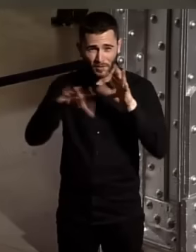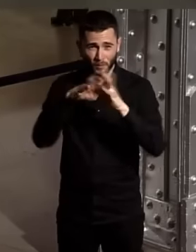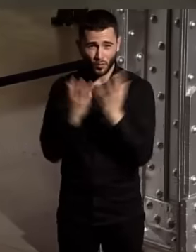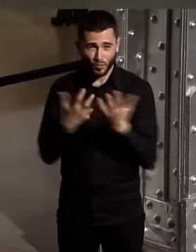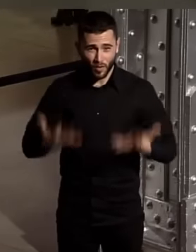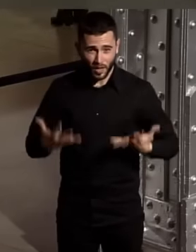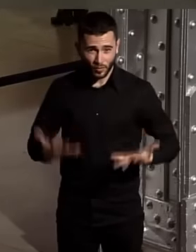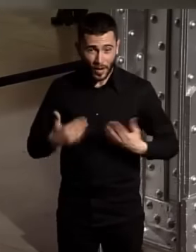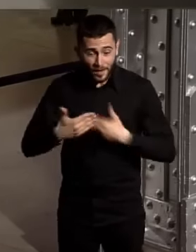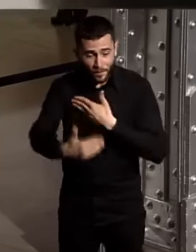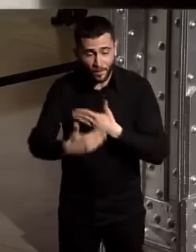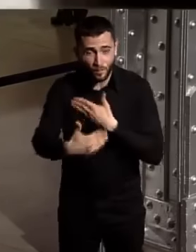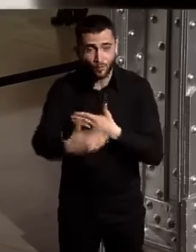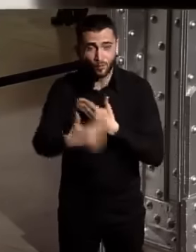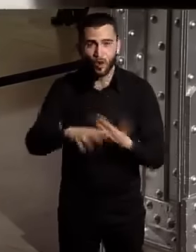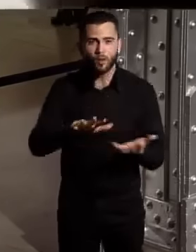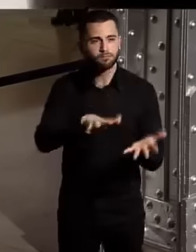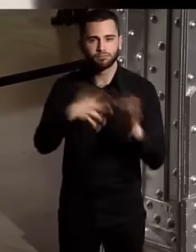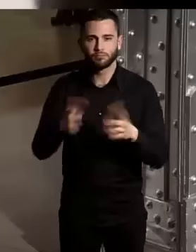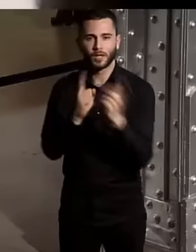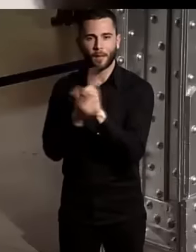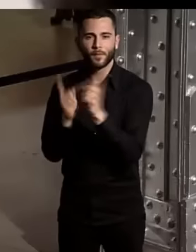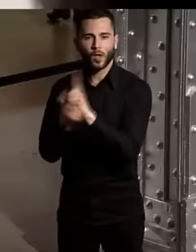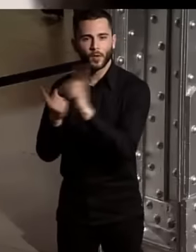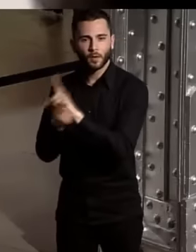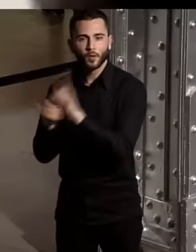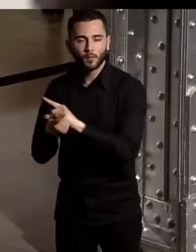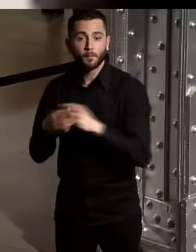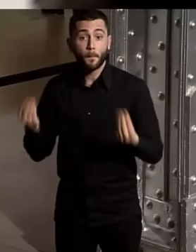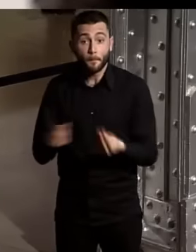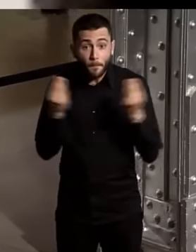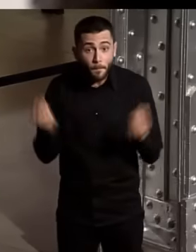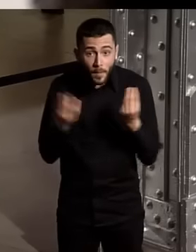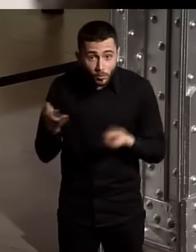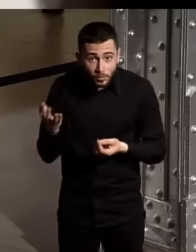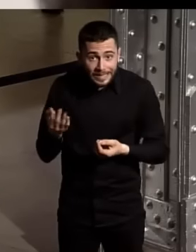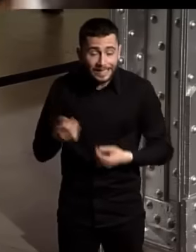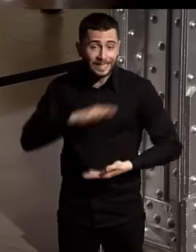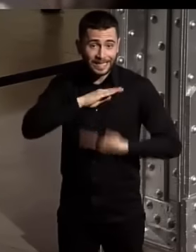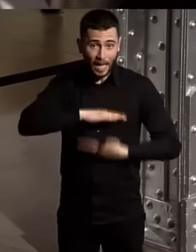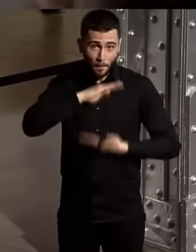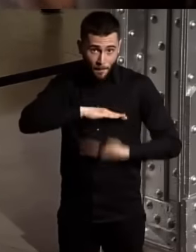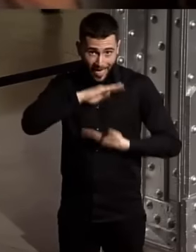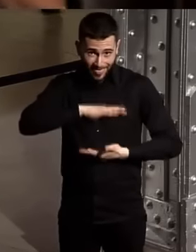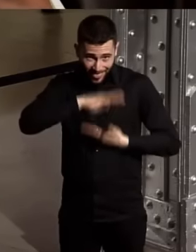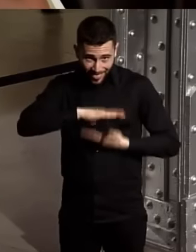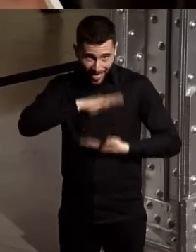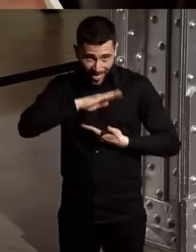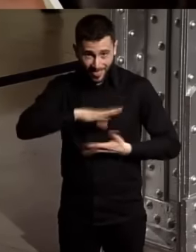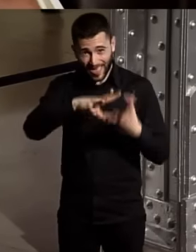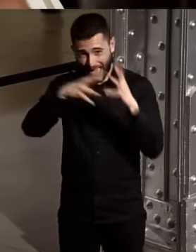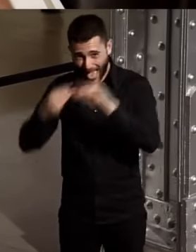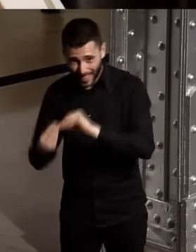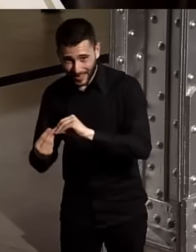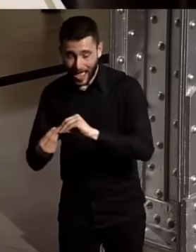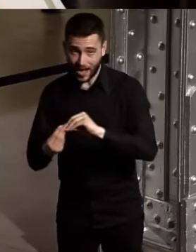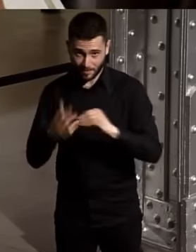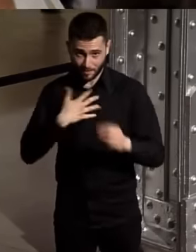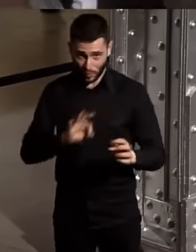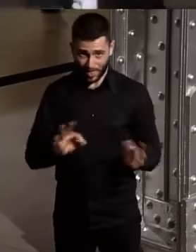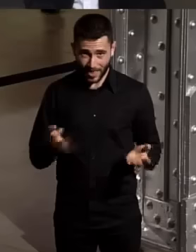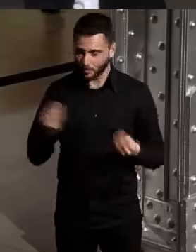y en el futuro tan cambiante tan rápidamente cambiante lo mejor es tener la capacidad de o sea ganar en adaptabilidad eso fue no lo